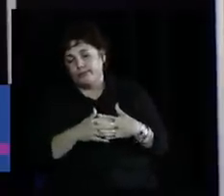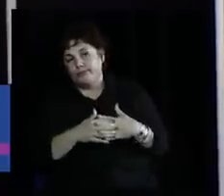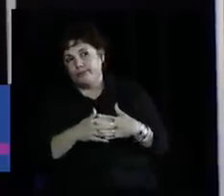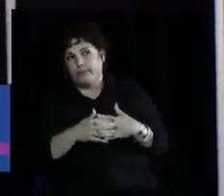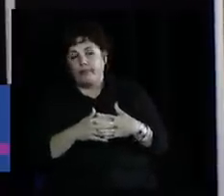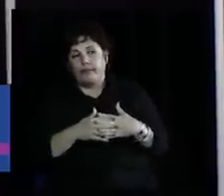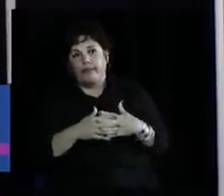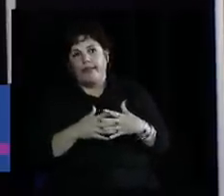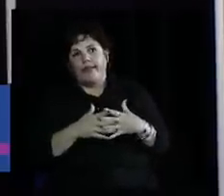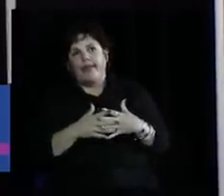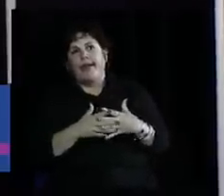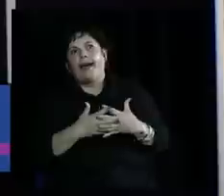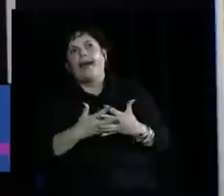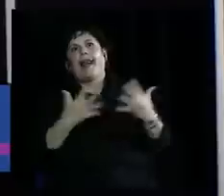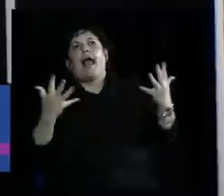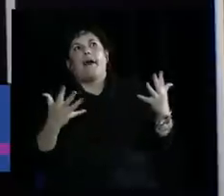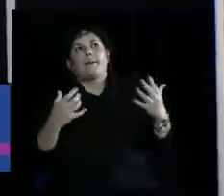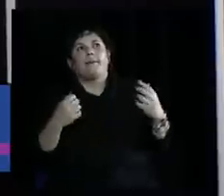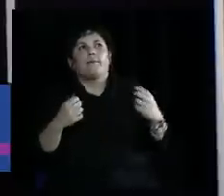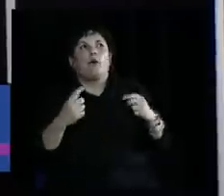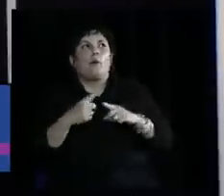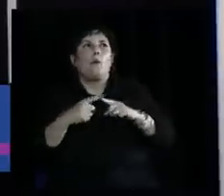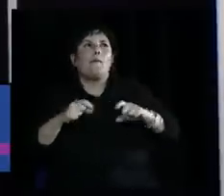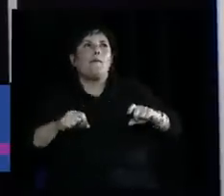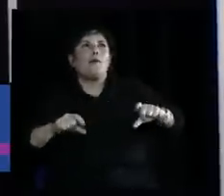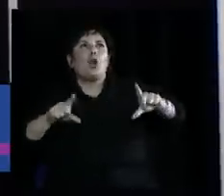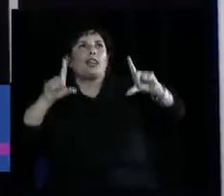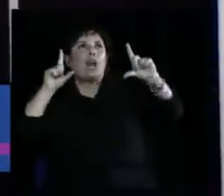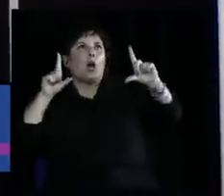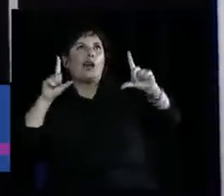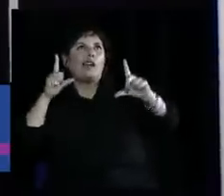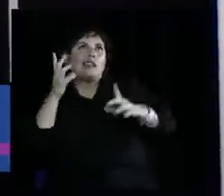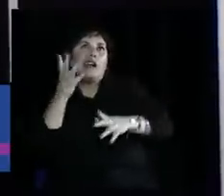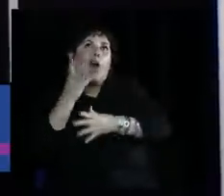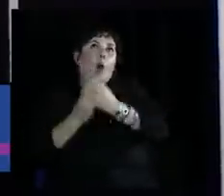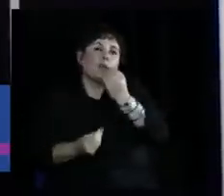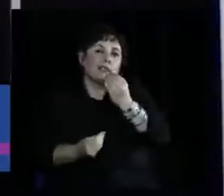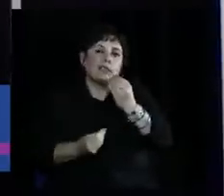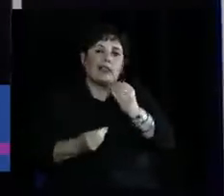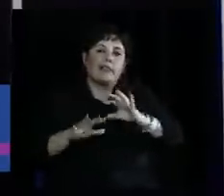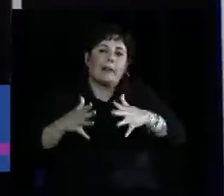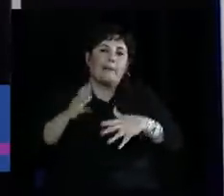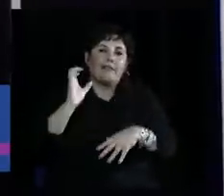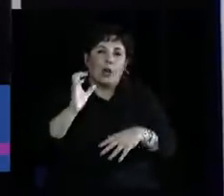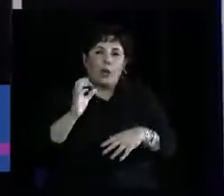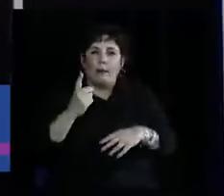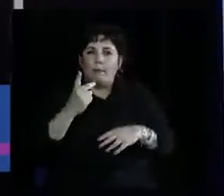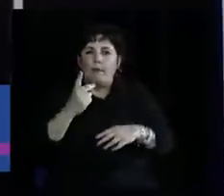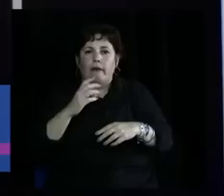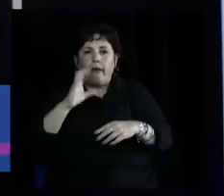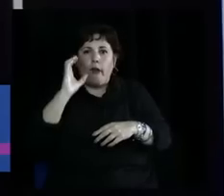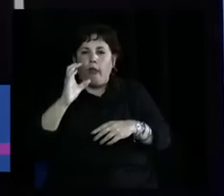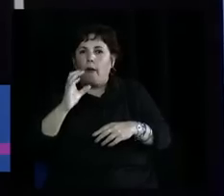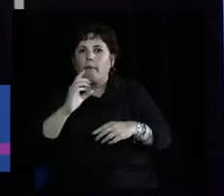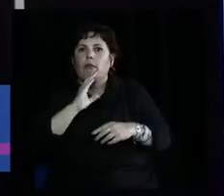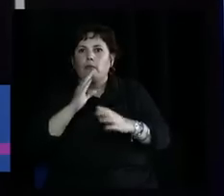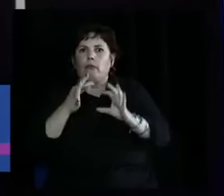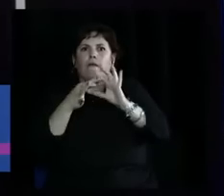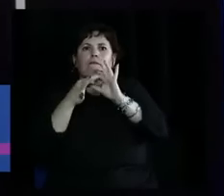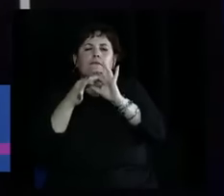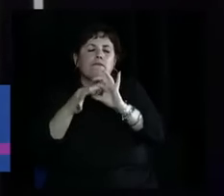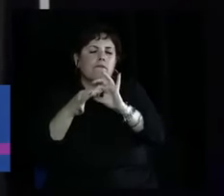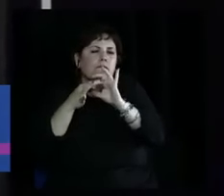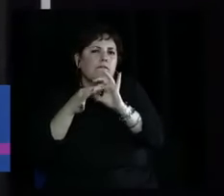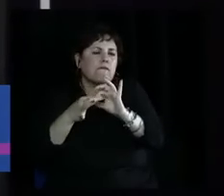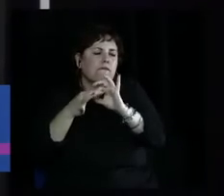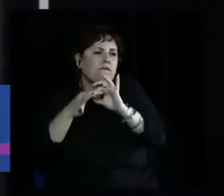gran protagonista ausente, si se quiere, de lo que pasa en Colombia. Sabemos que la relación que tienen ambos países es muy estrecha,